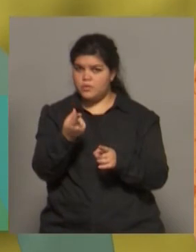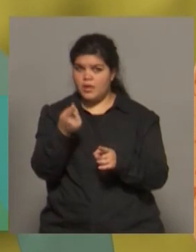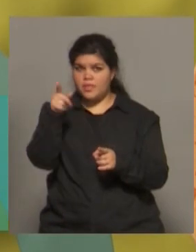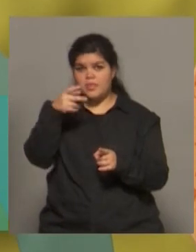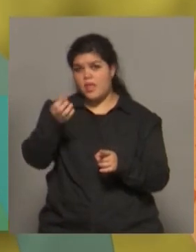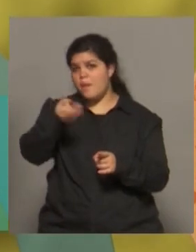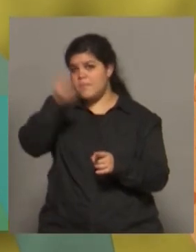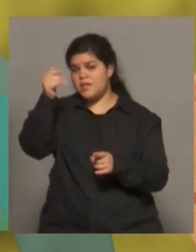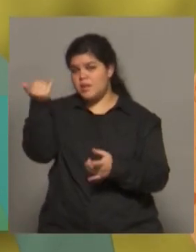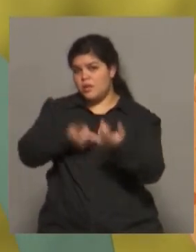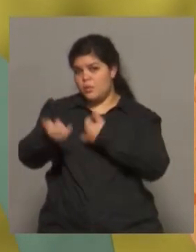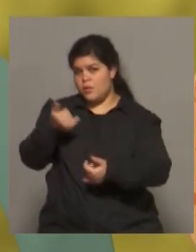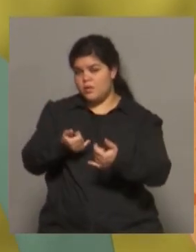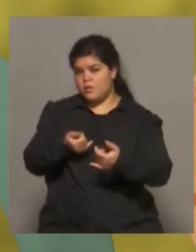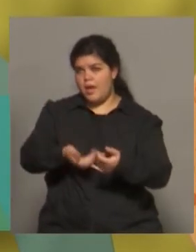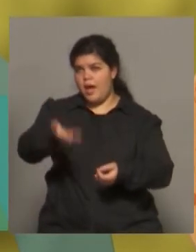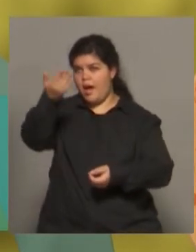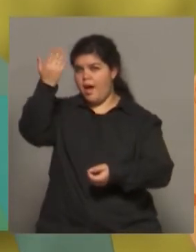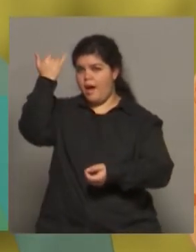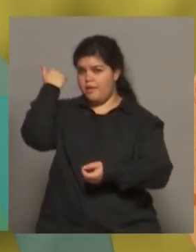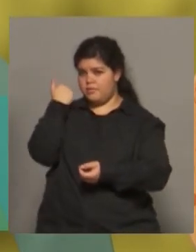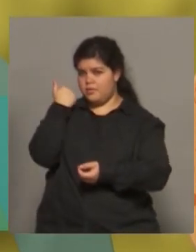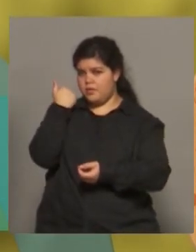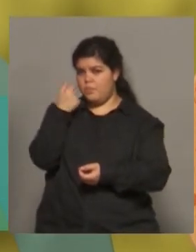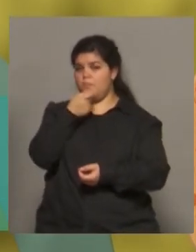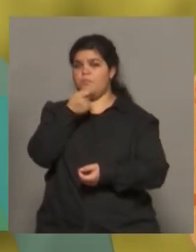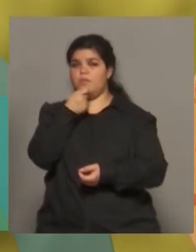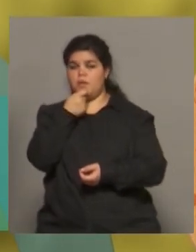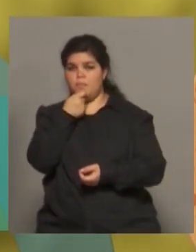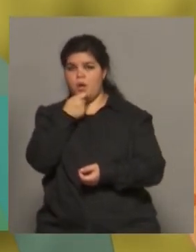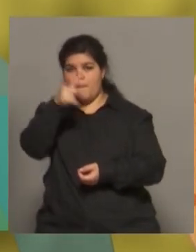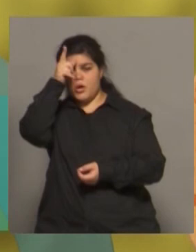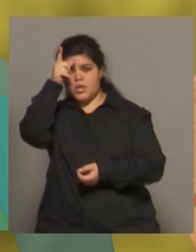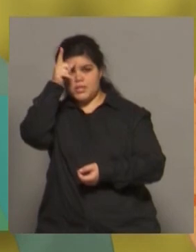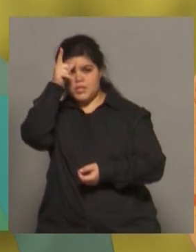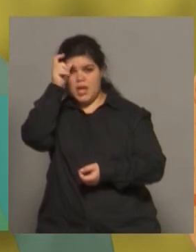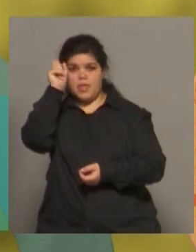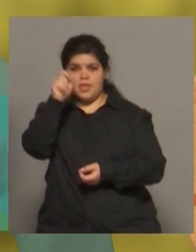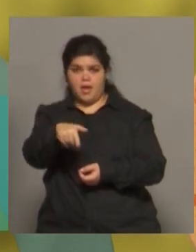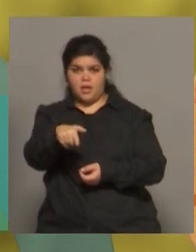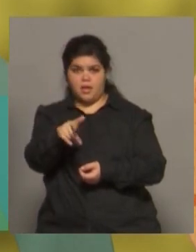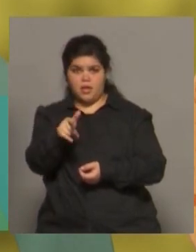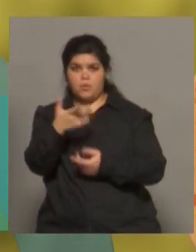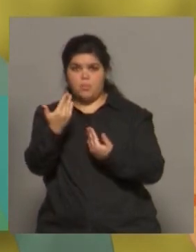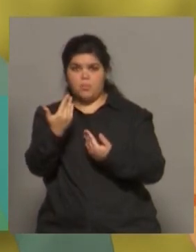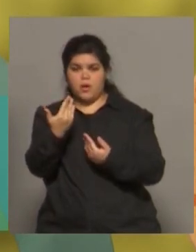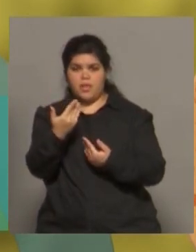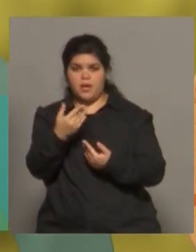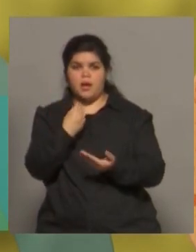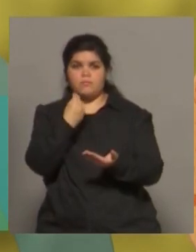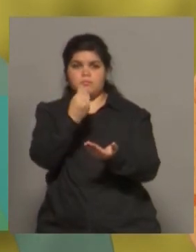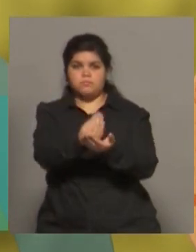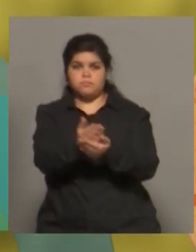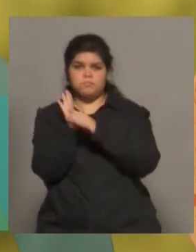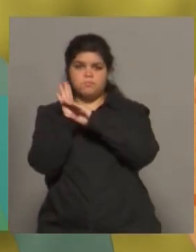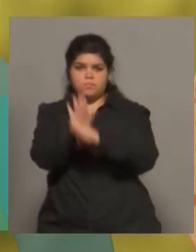hay algún caso en la historia en que una policía local reprima a un representante de la diplomacia como se hizo